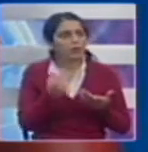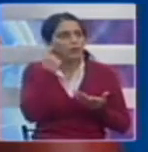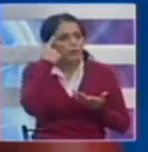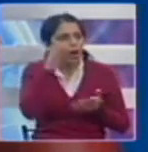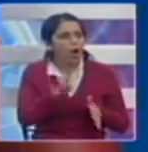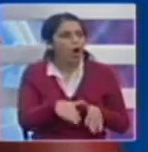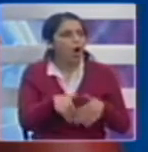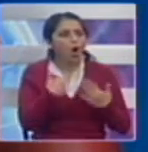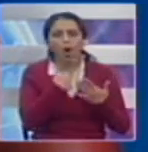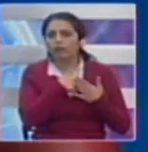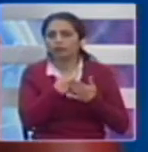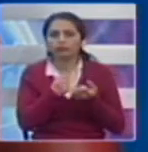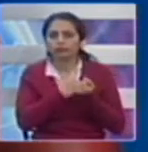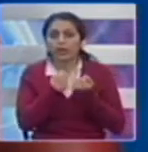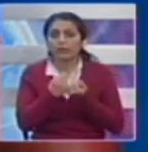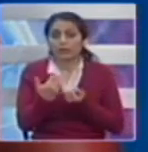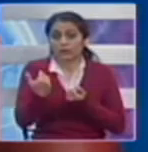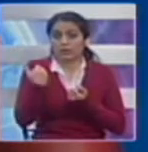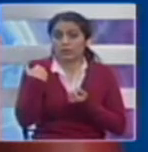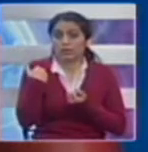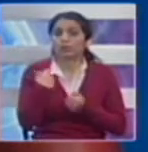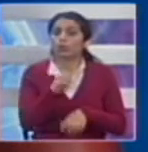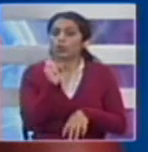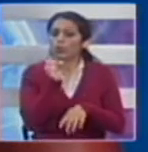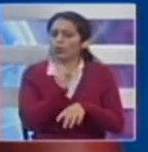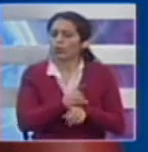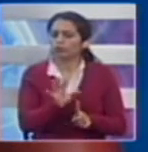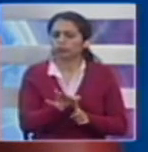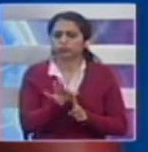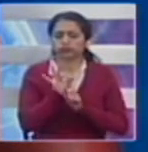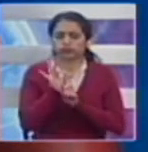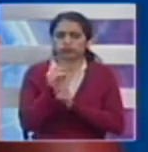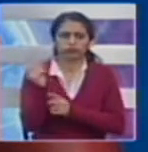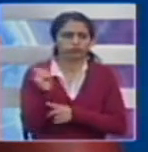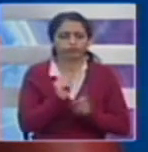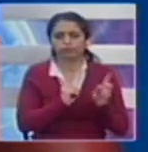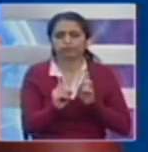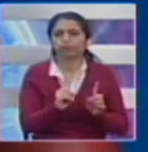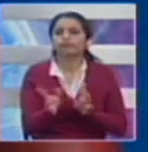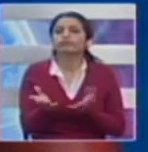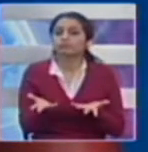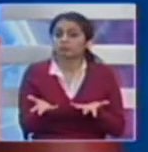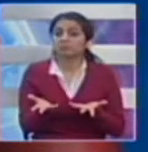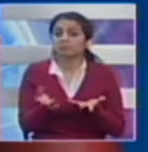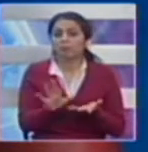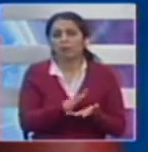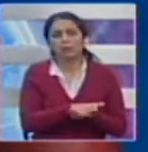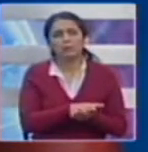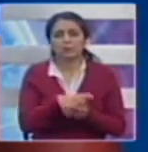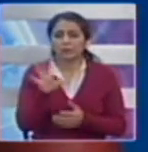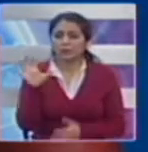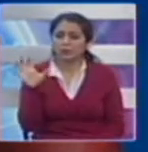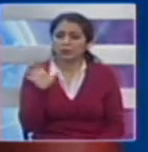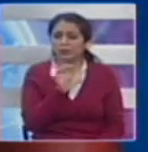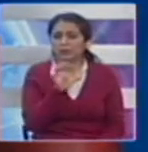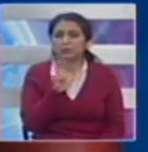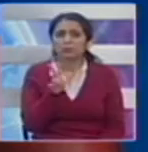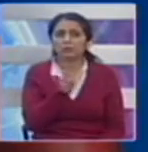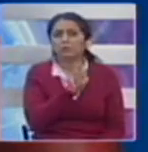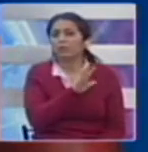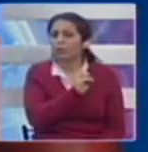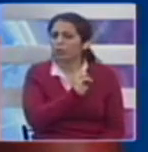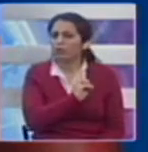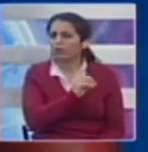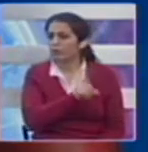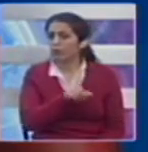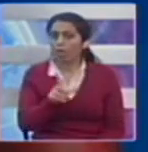nuestros médicos especialistas. Estamos atendiendo alrededor de 550 atenciones en el área de emergencia